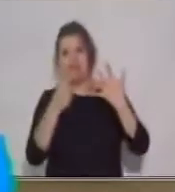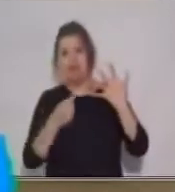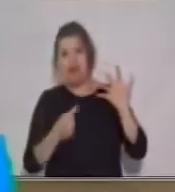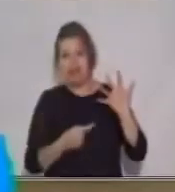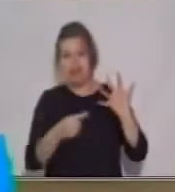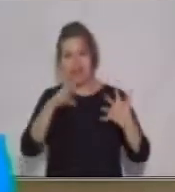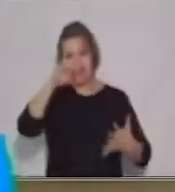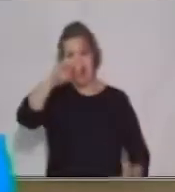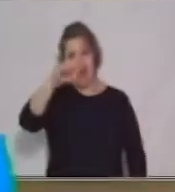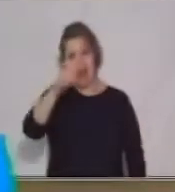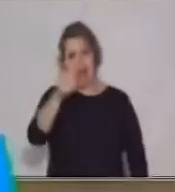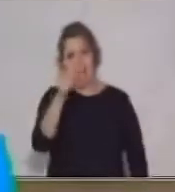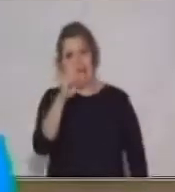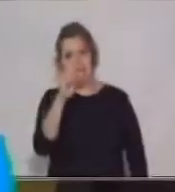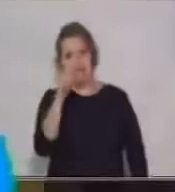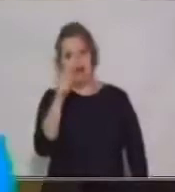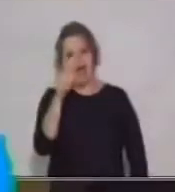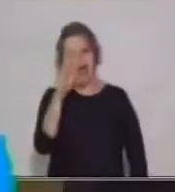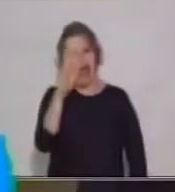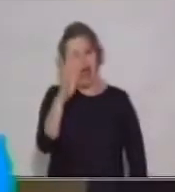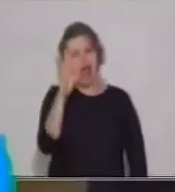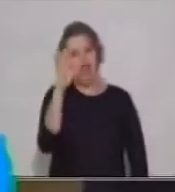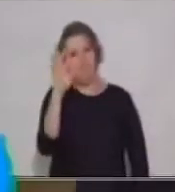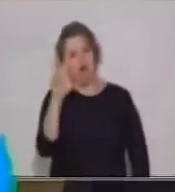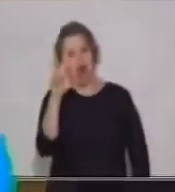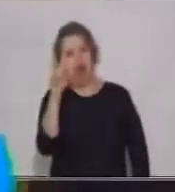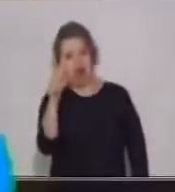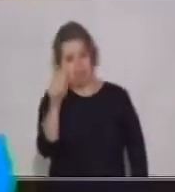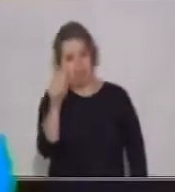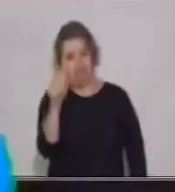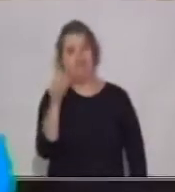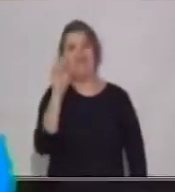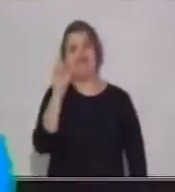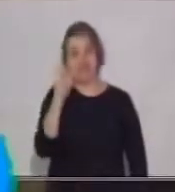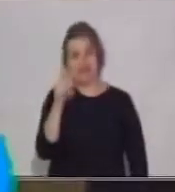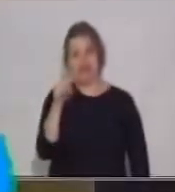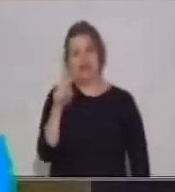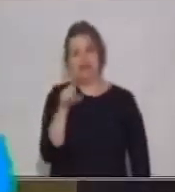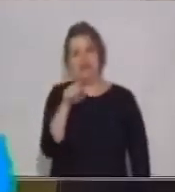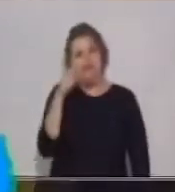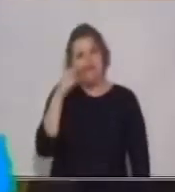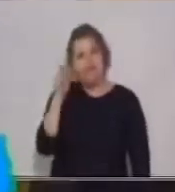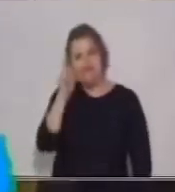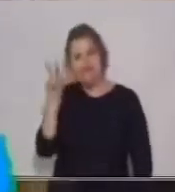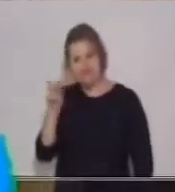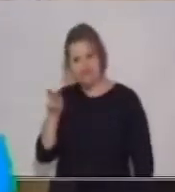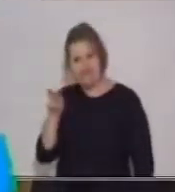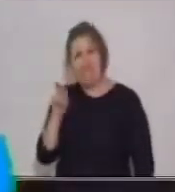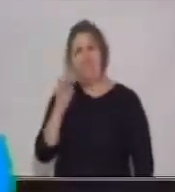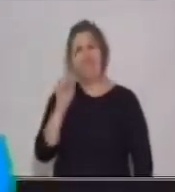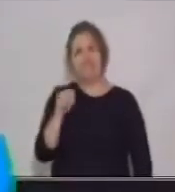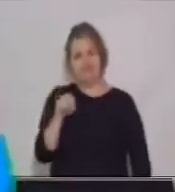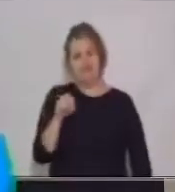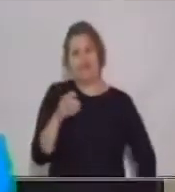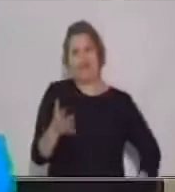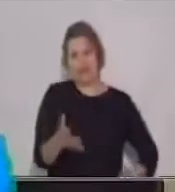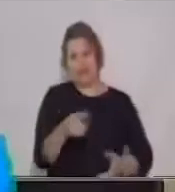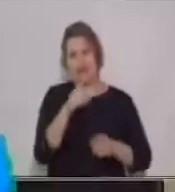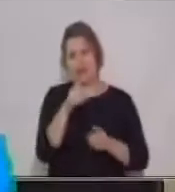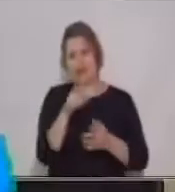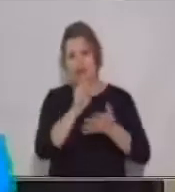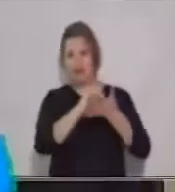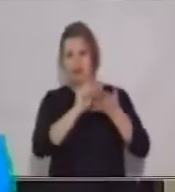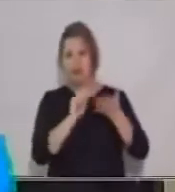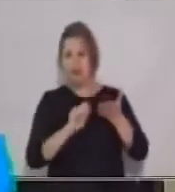las muestran, no las ubican, ¿verdad? Nos dan una ecuación, que puede ser una ecuación, escribamos una